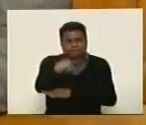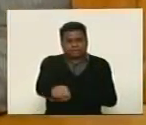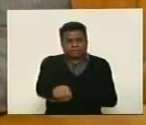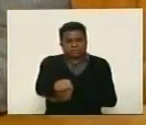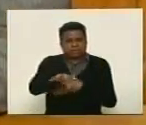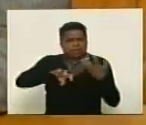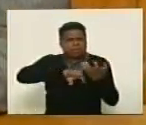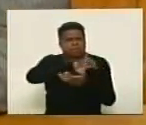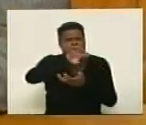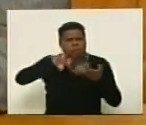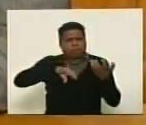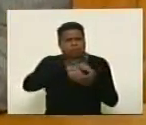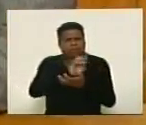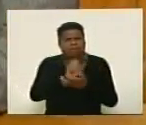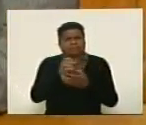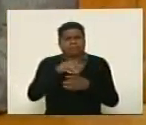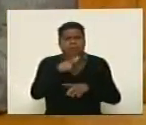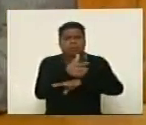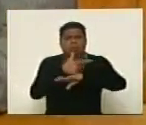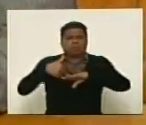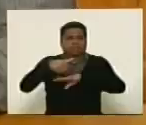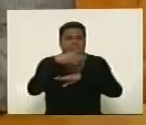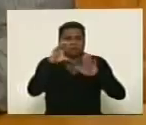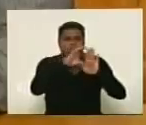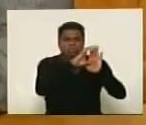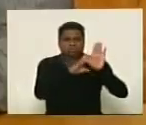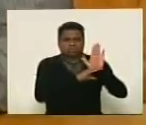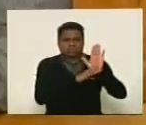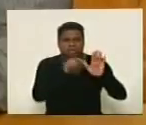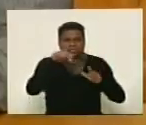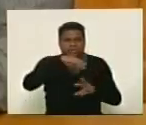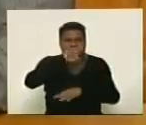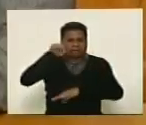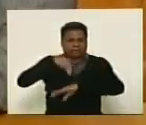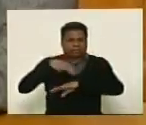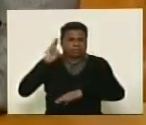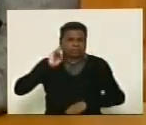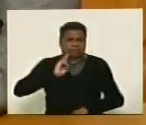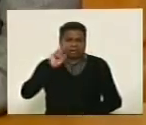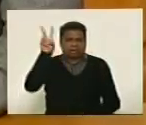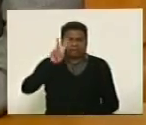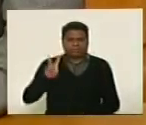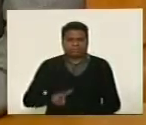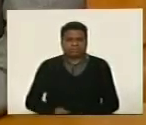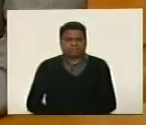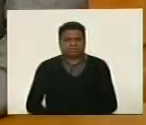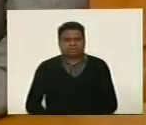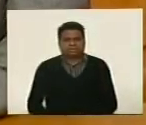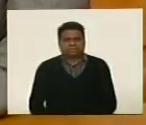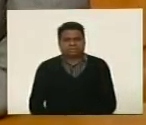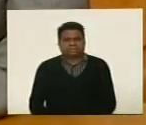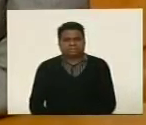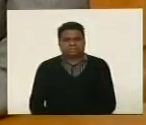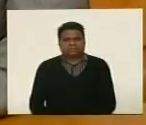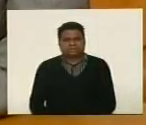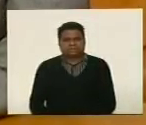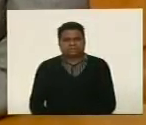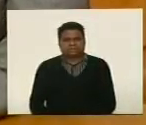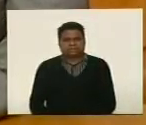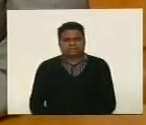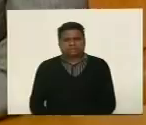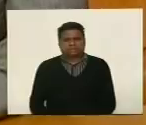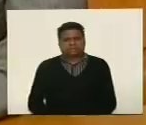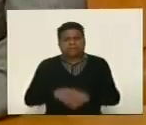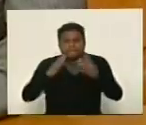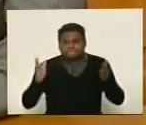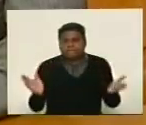del gobierno constitucional de la República Bolivariana de Venezuela, que en aras de